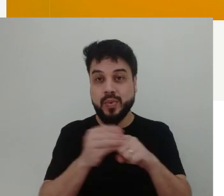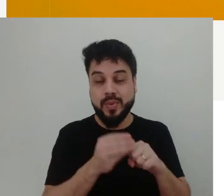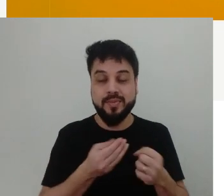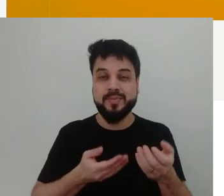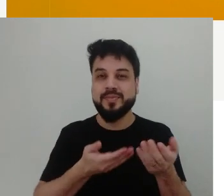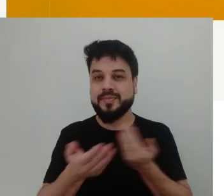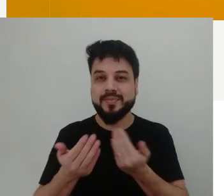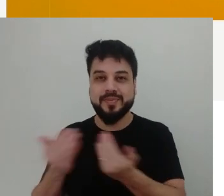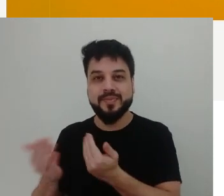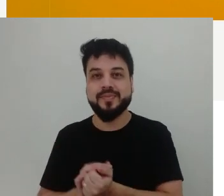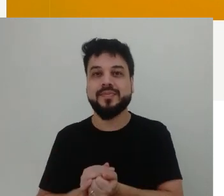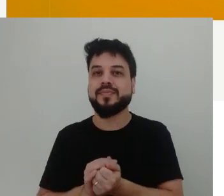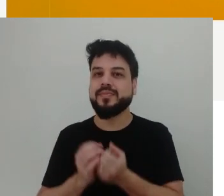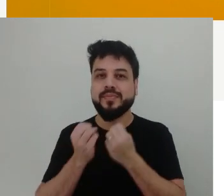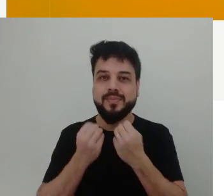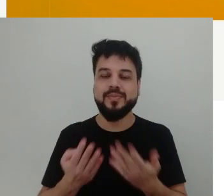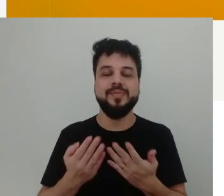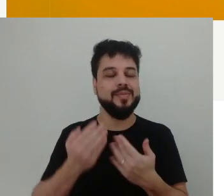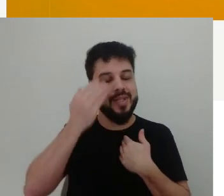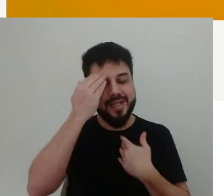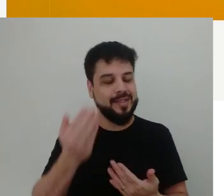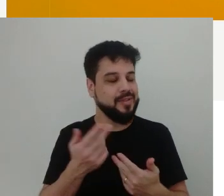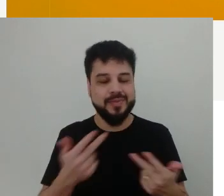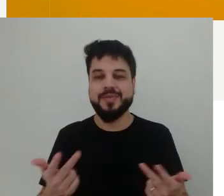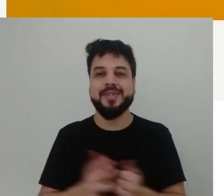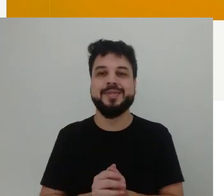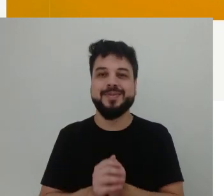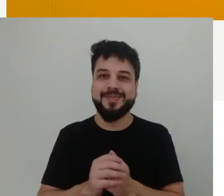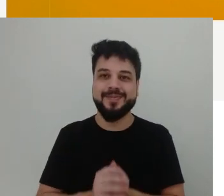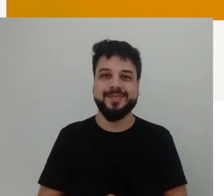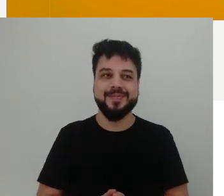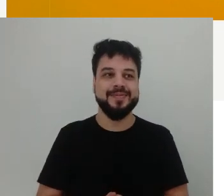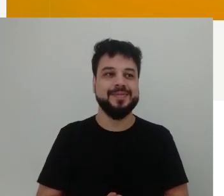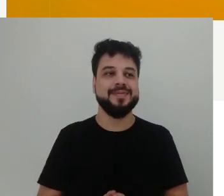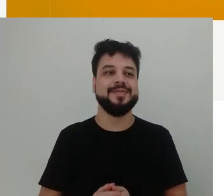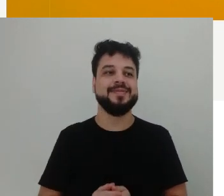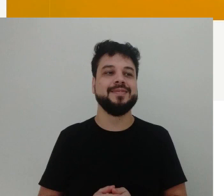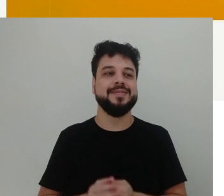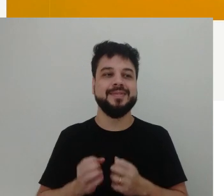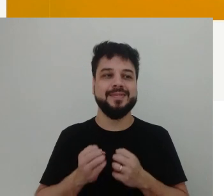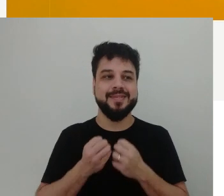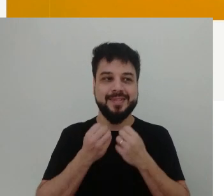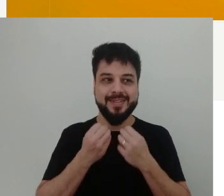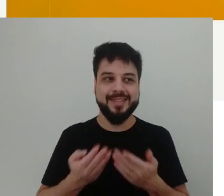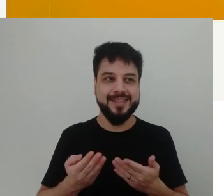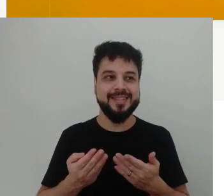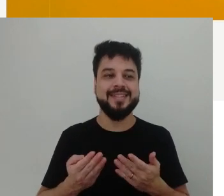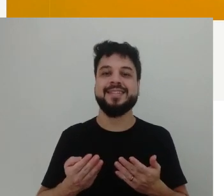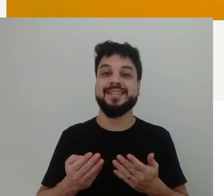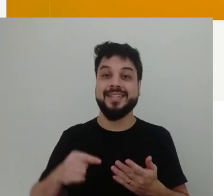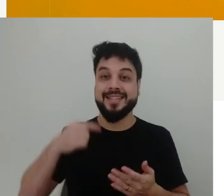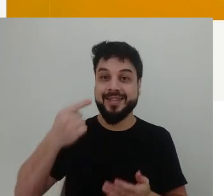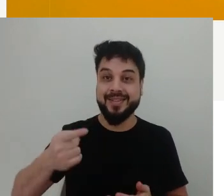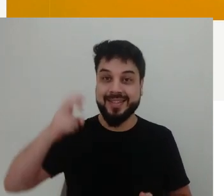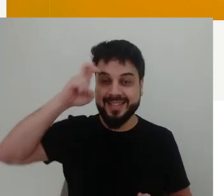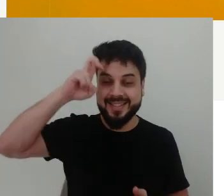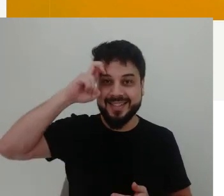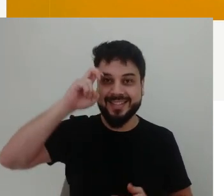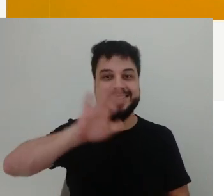Então, até a próxima quinta. Tchau. Chao. Eso, chao. Chao.